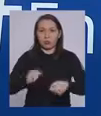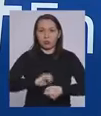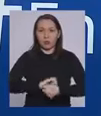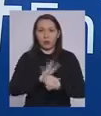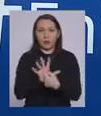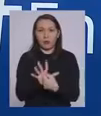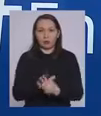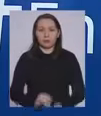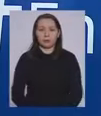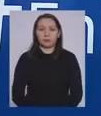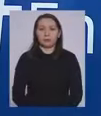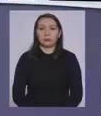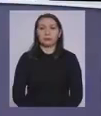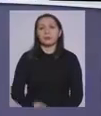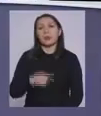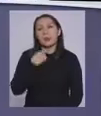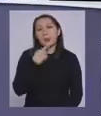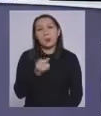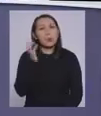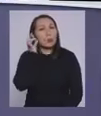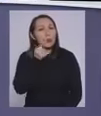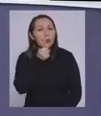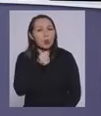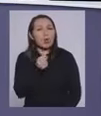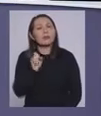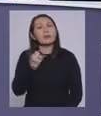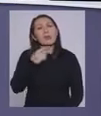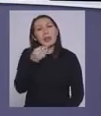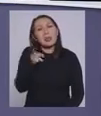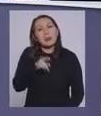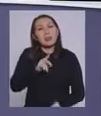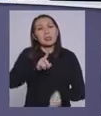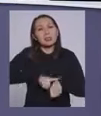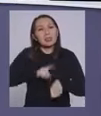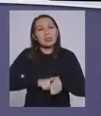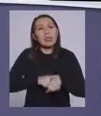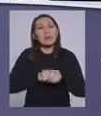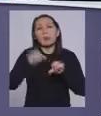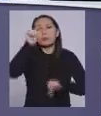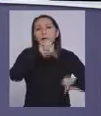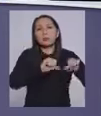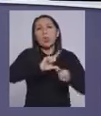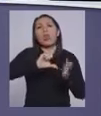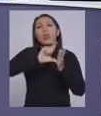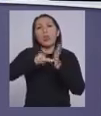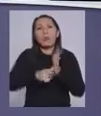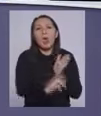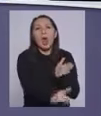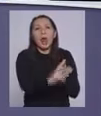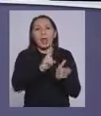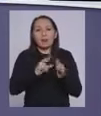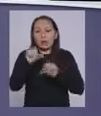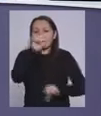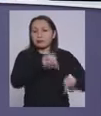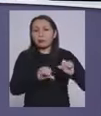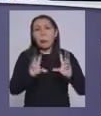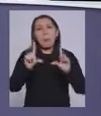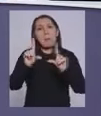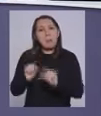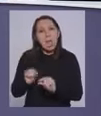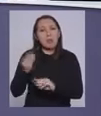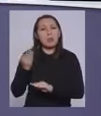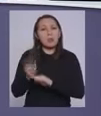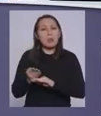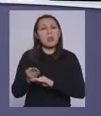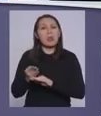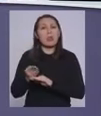coronavirus. Subsecretario, insisto en la pregunta sobre el tiempo de procesamiento de los exámenes, ya que si hay menos demanda de